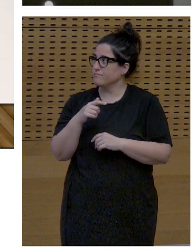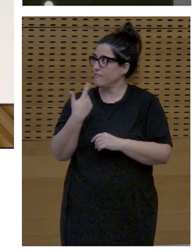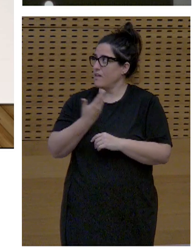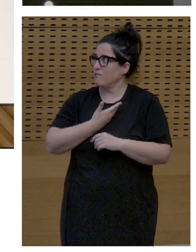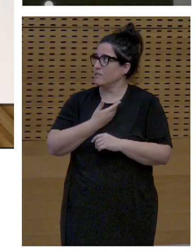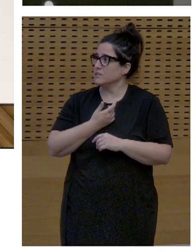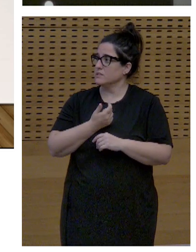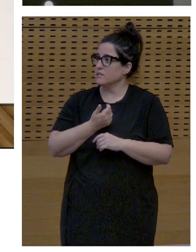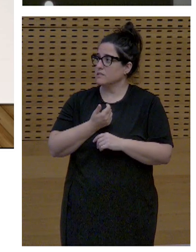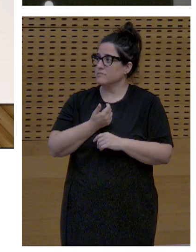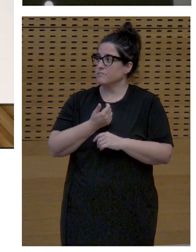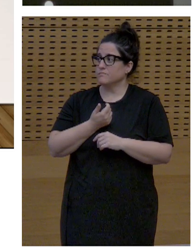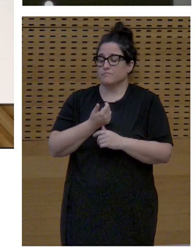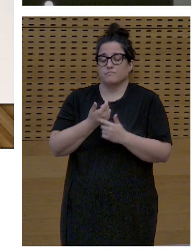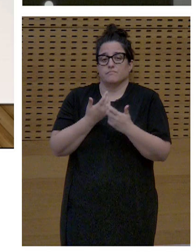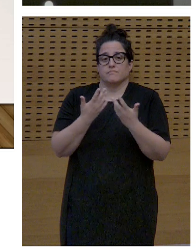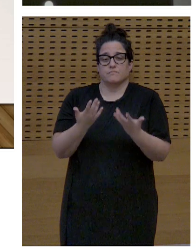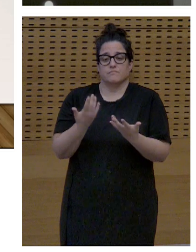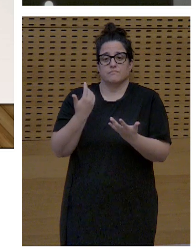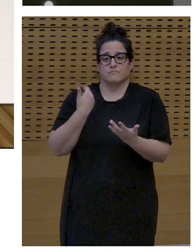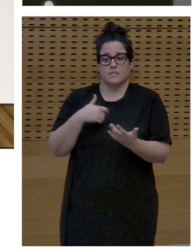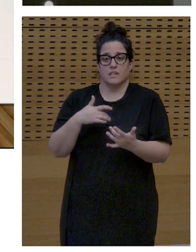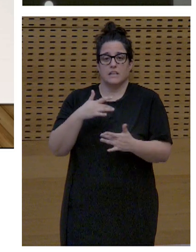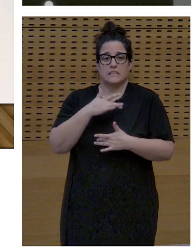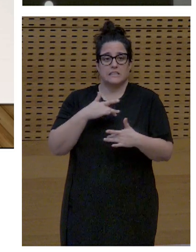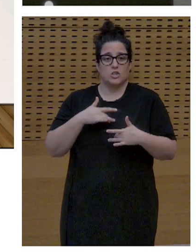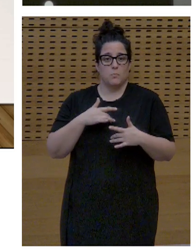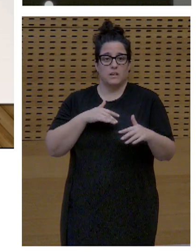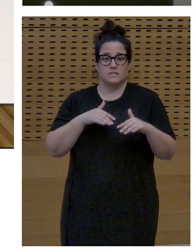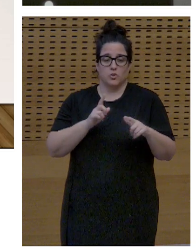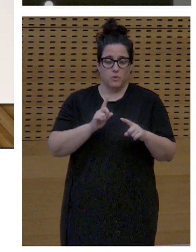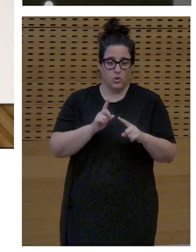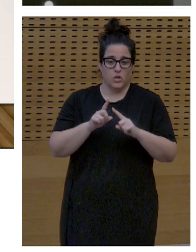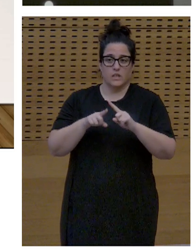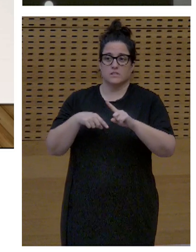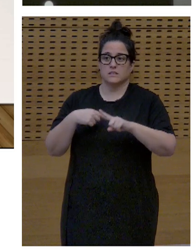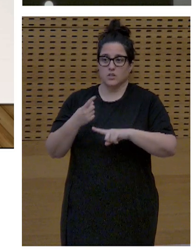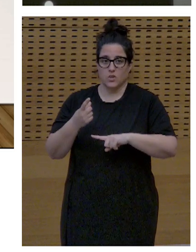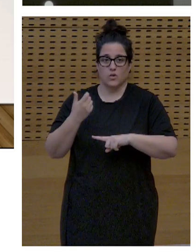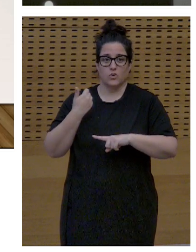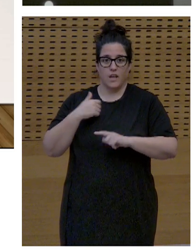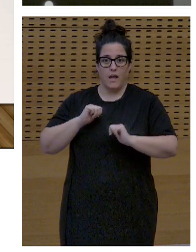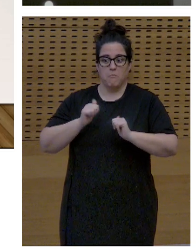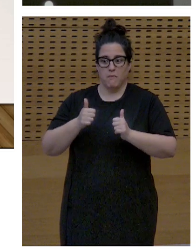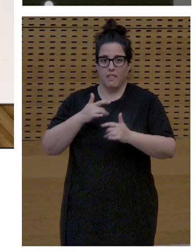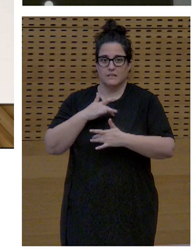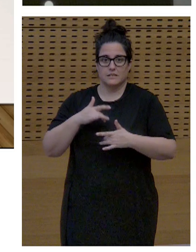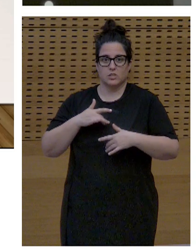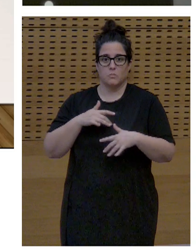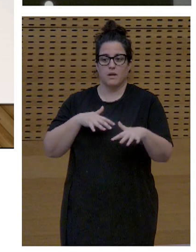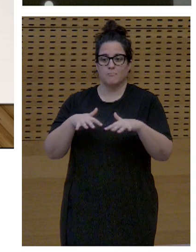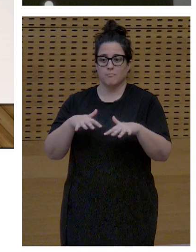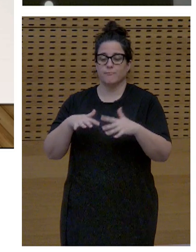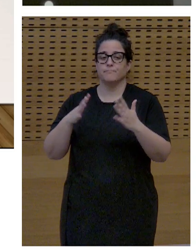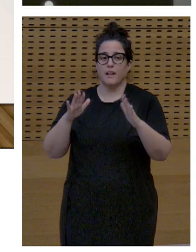Pero bueno, pues ya aparecieron los síntomas no motores, luego vinieron los motores y ya me han diagnosticado una enfermedad de Parkinson. A nadie le gusta que